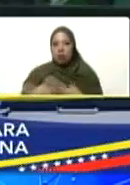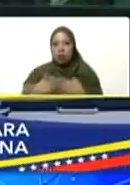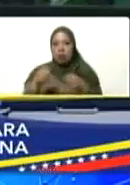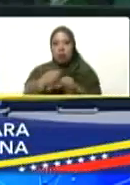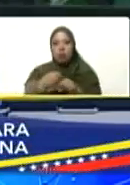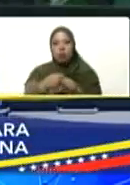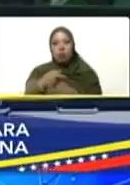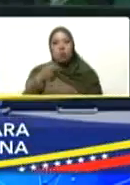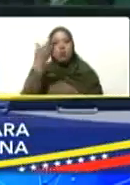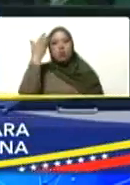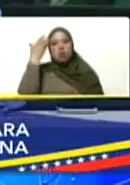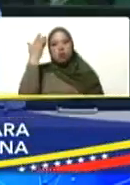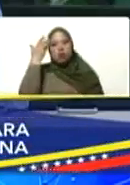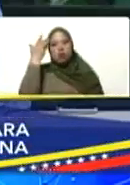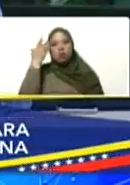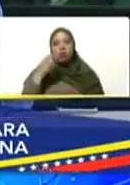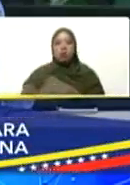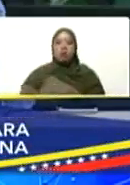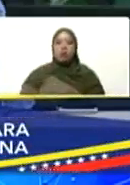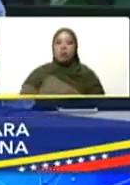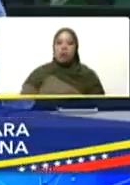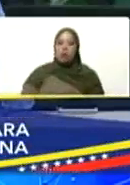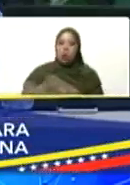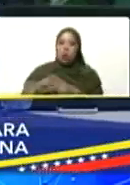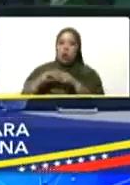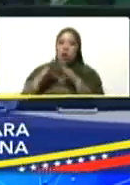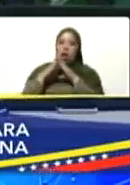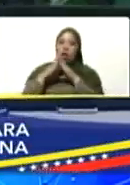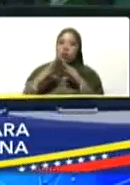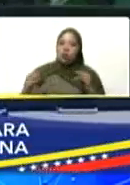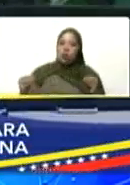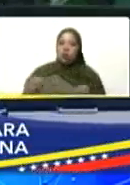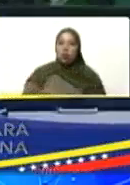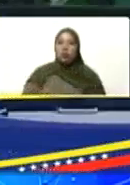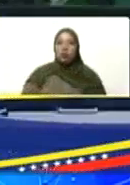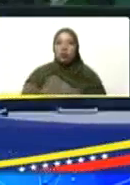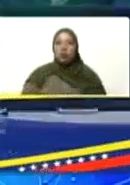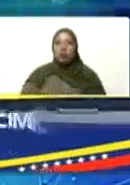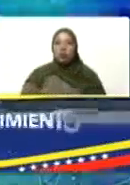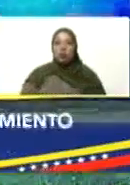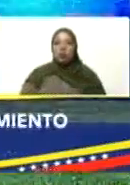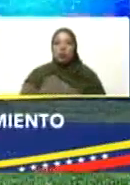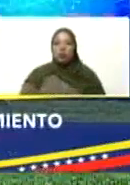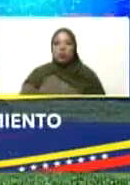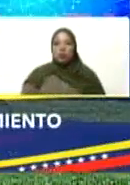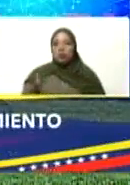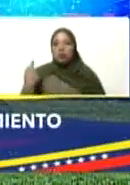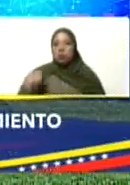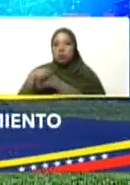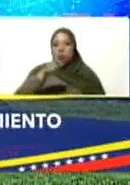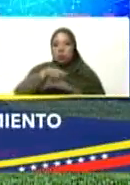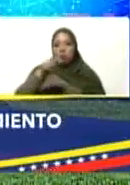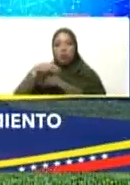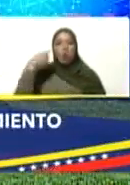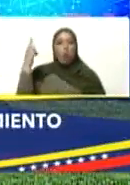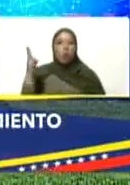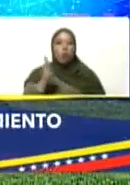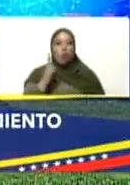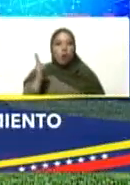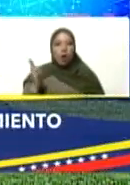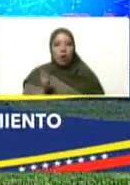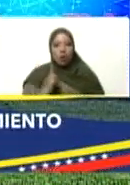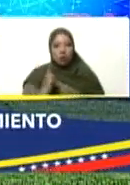saben ustedes, Castro Soteldo los ha recibido a todos. Han venido inversionistas del Uruguay